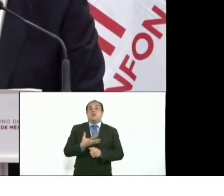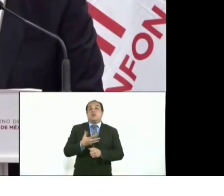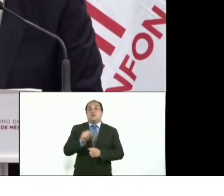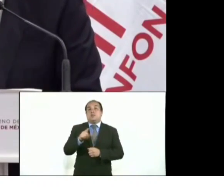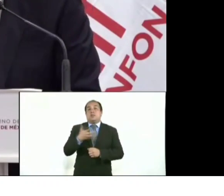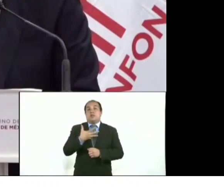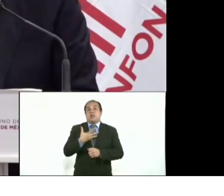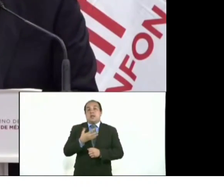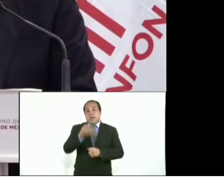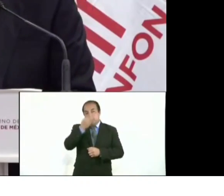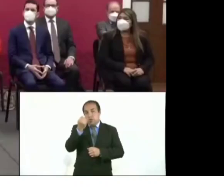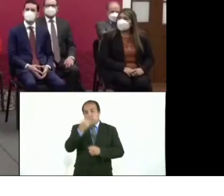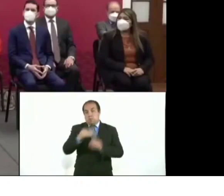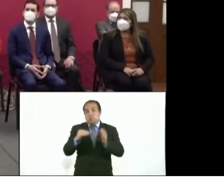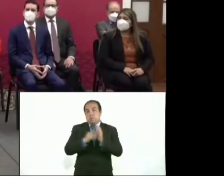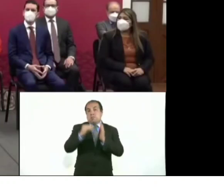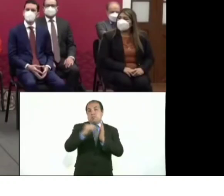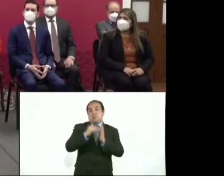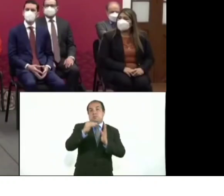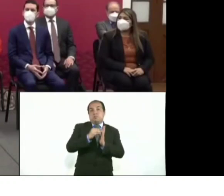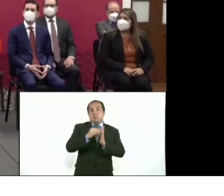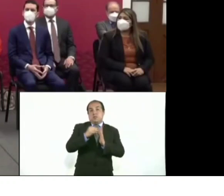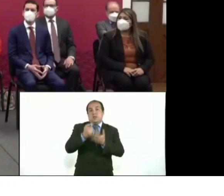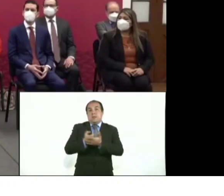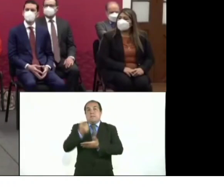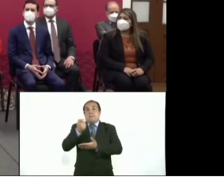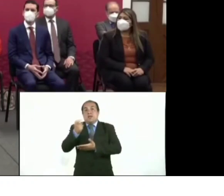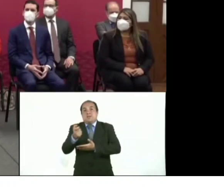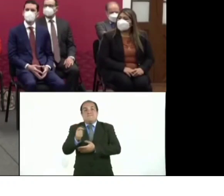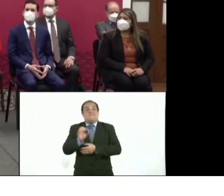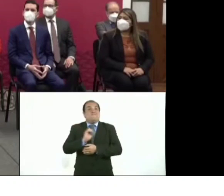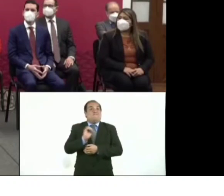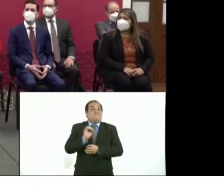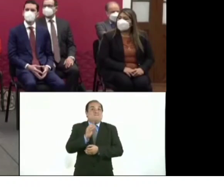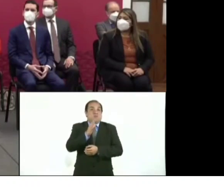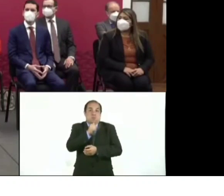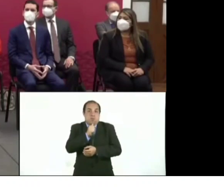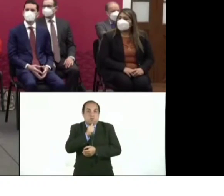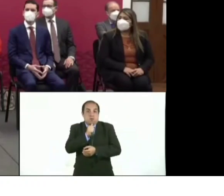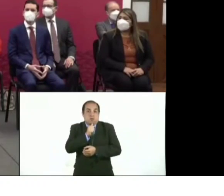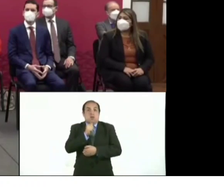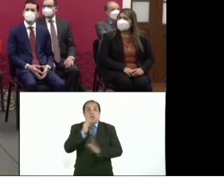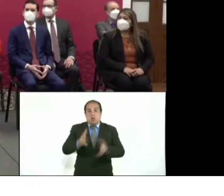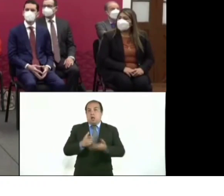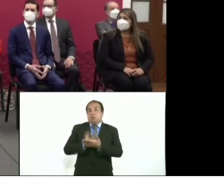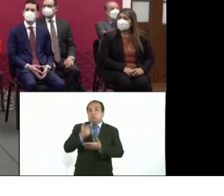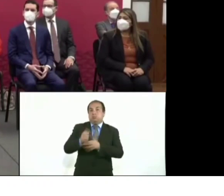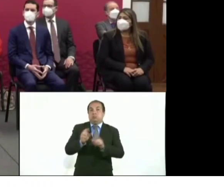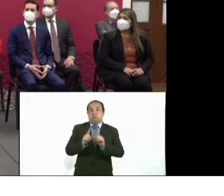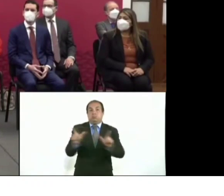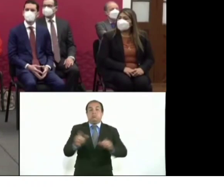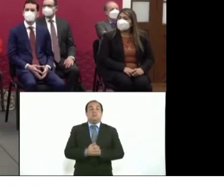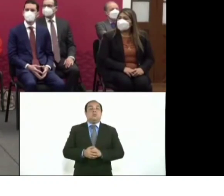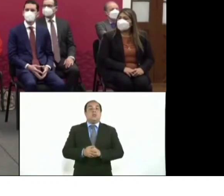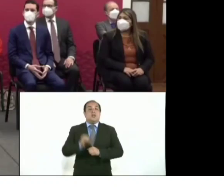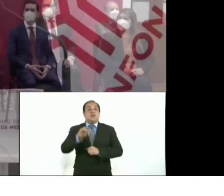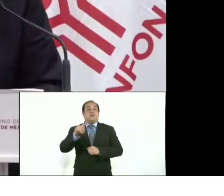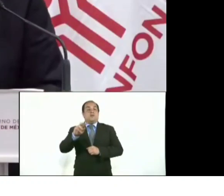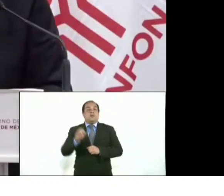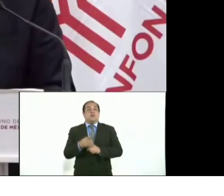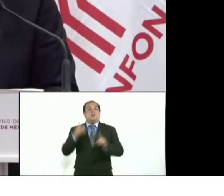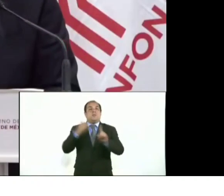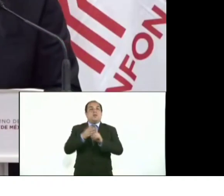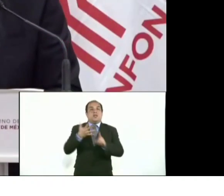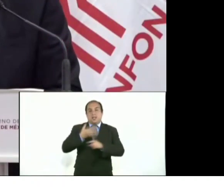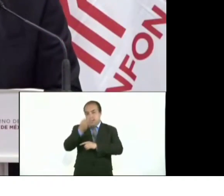pesos en saldos de créditos que parecían impagables. Como ven, el Infonavit de la Transformación busca estar cerca de la gente, dando